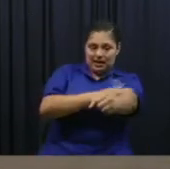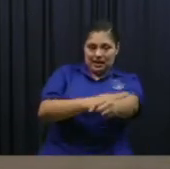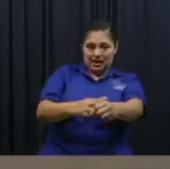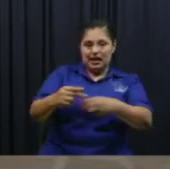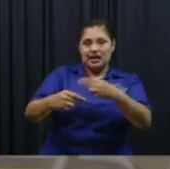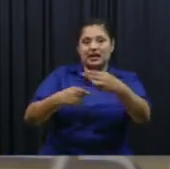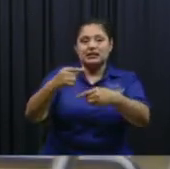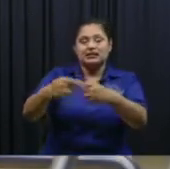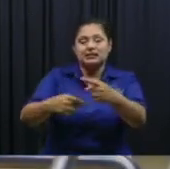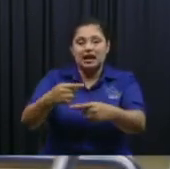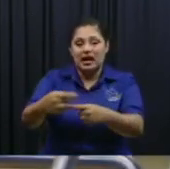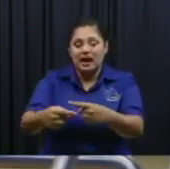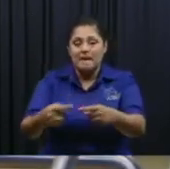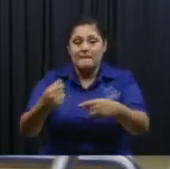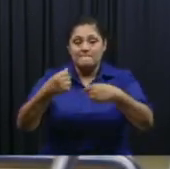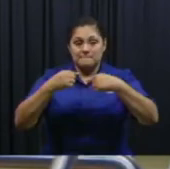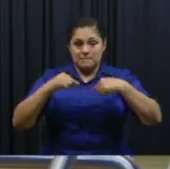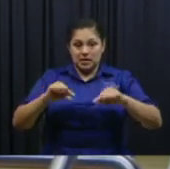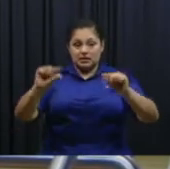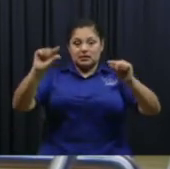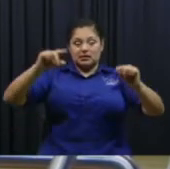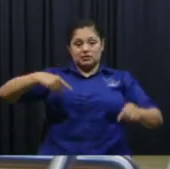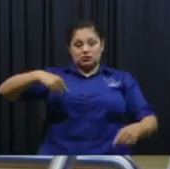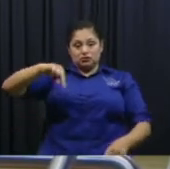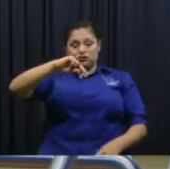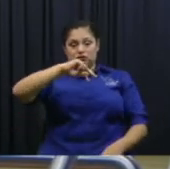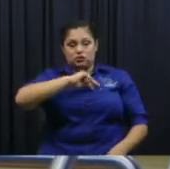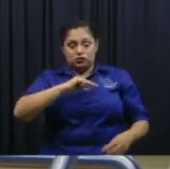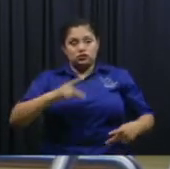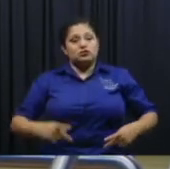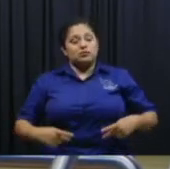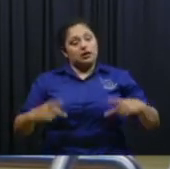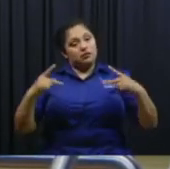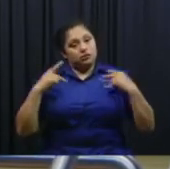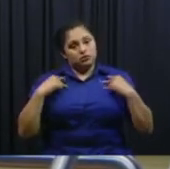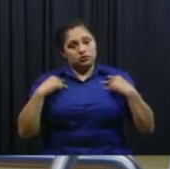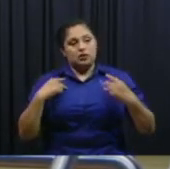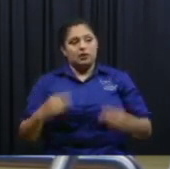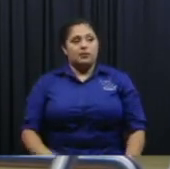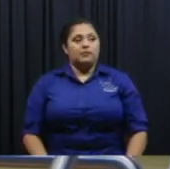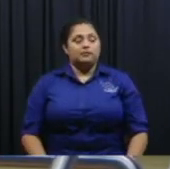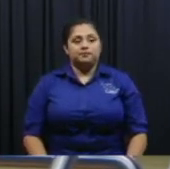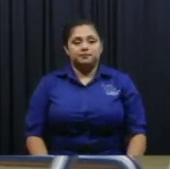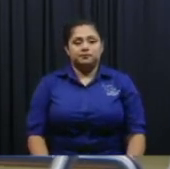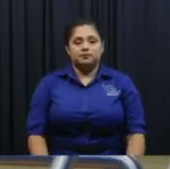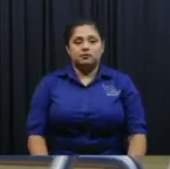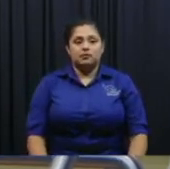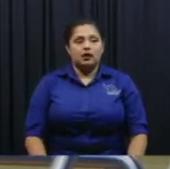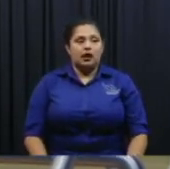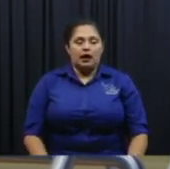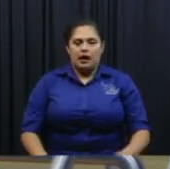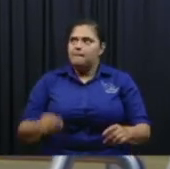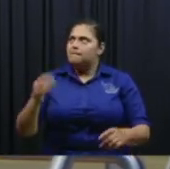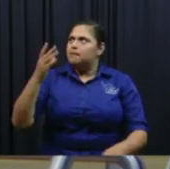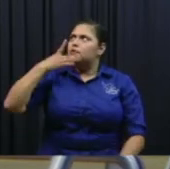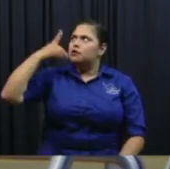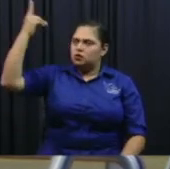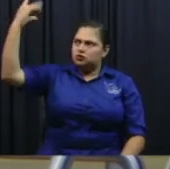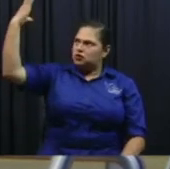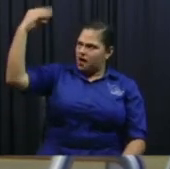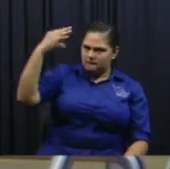mientras estamos vivos A quién aquí le dijo él a Pedro van a recibir cien veces